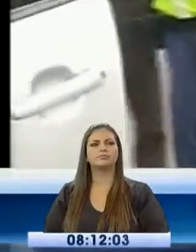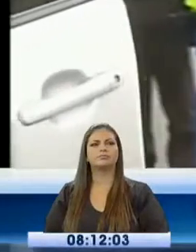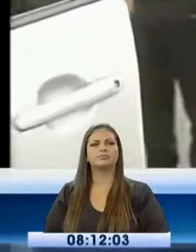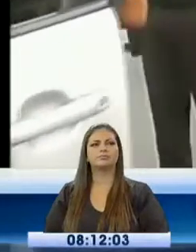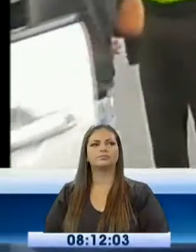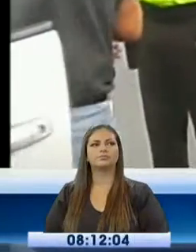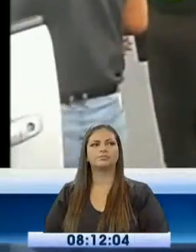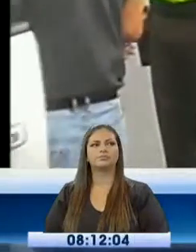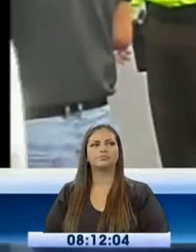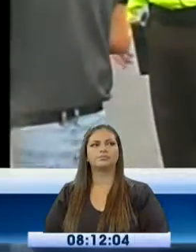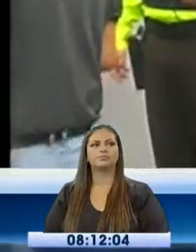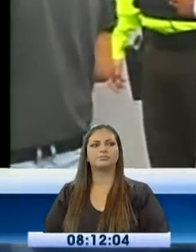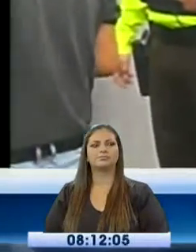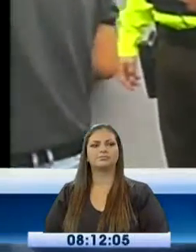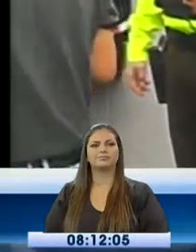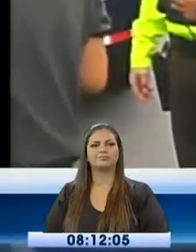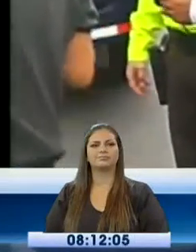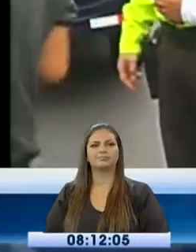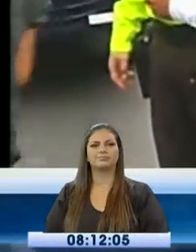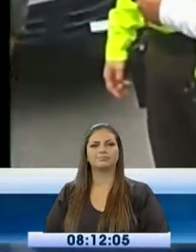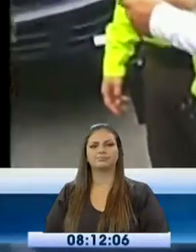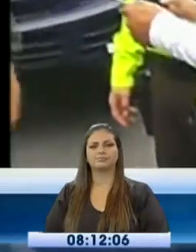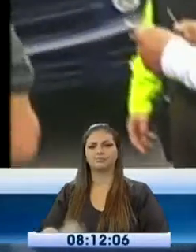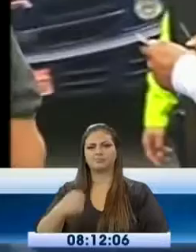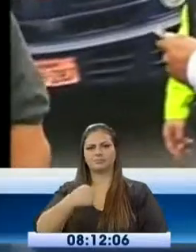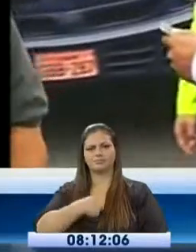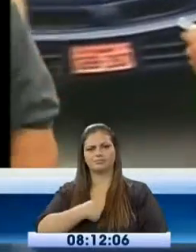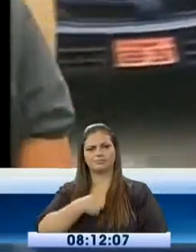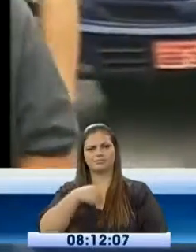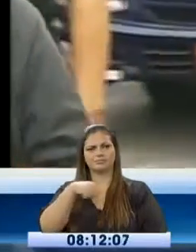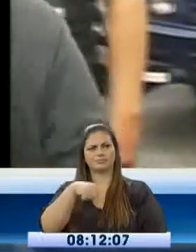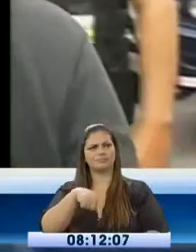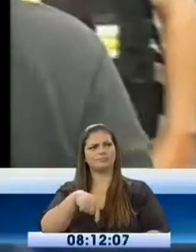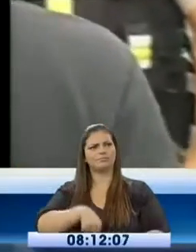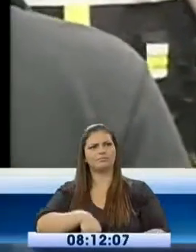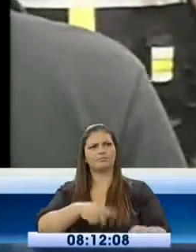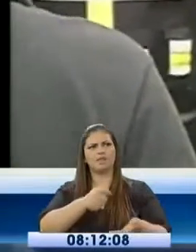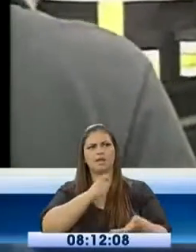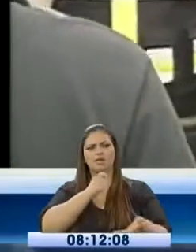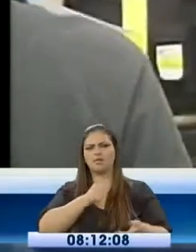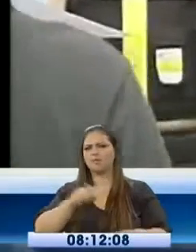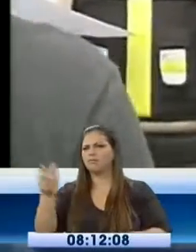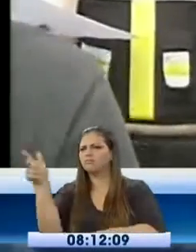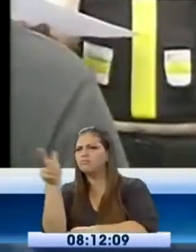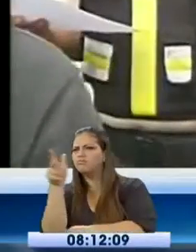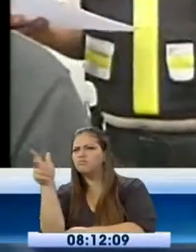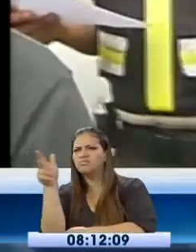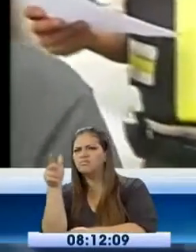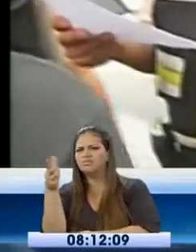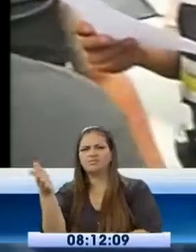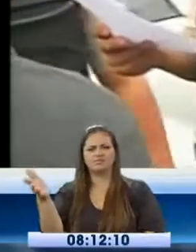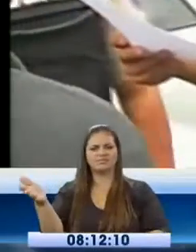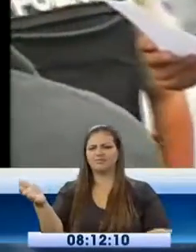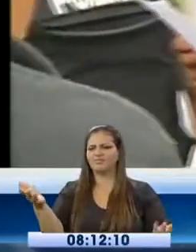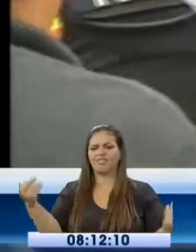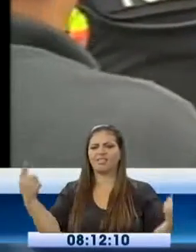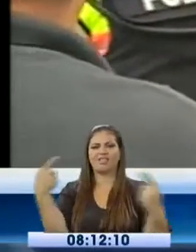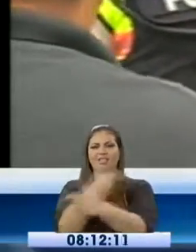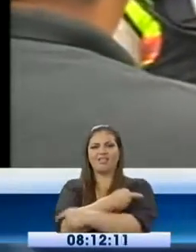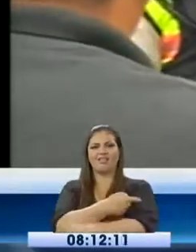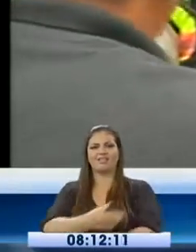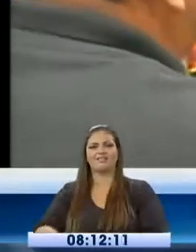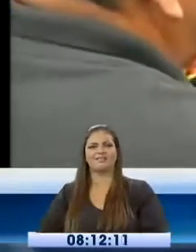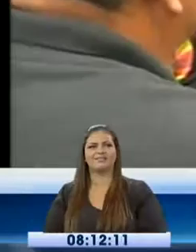Y al parecer la cámara está por otro lado. Bueno, a ver. Bueno, igual estamos acá en el